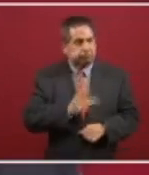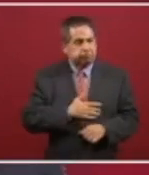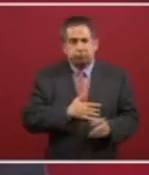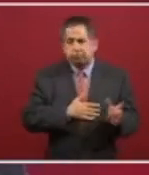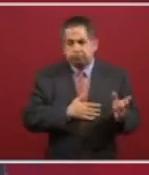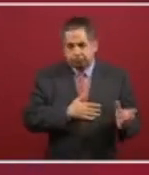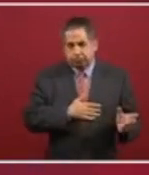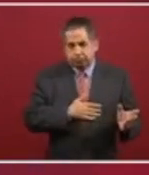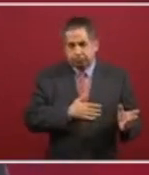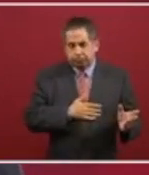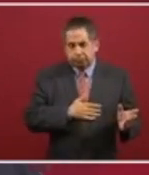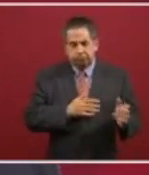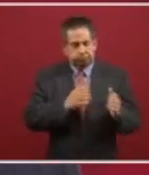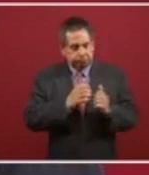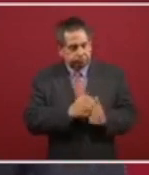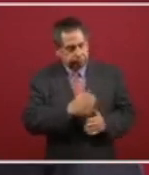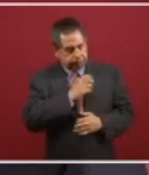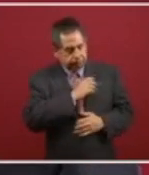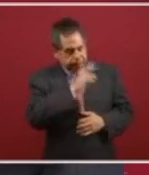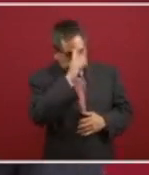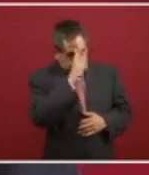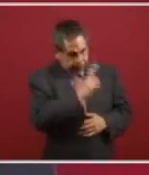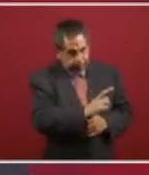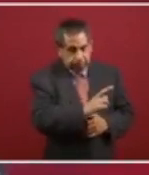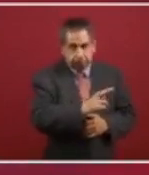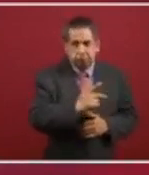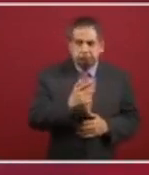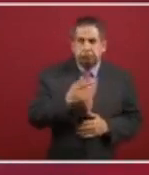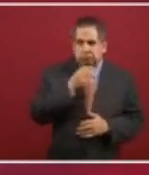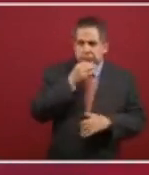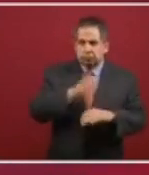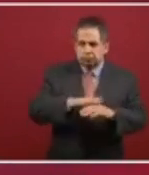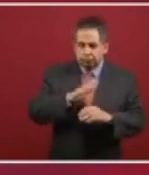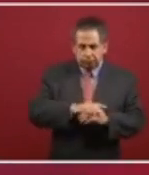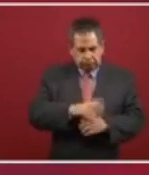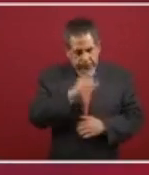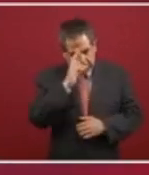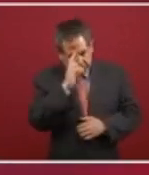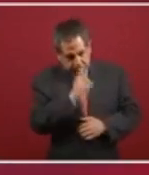con respeto, y es lo que hacemos.